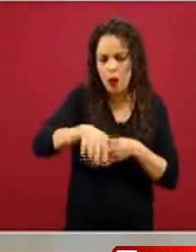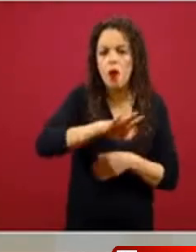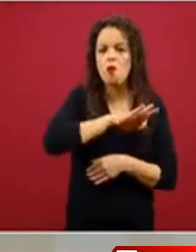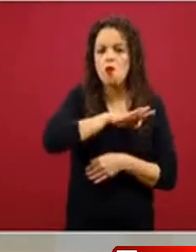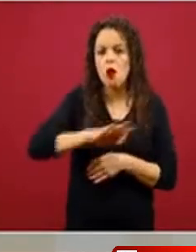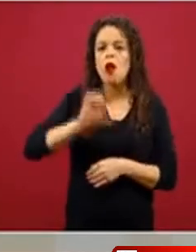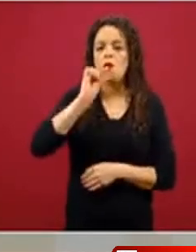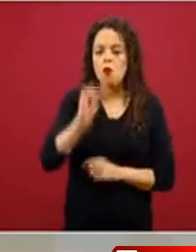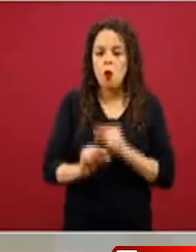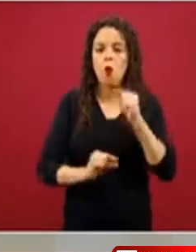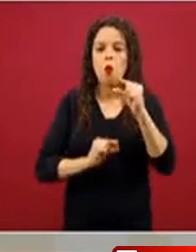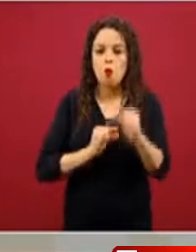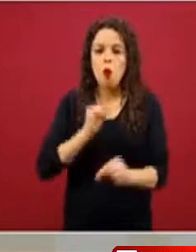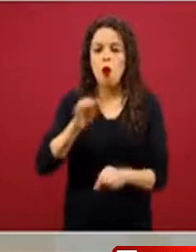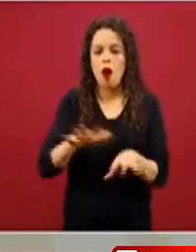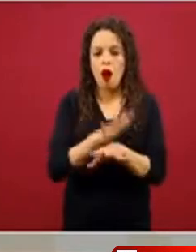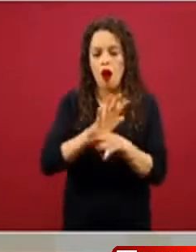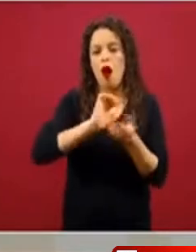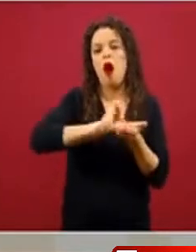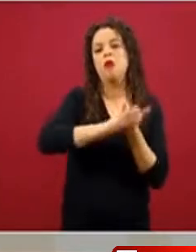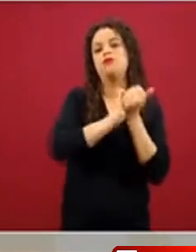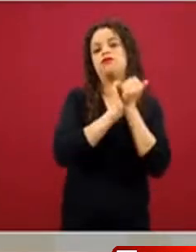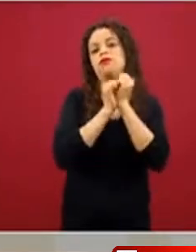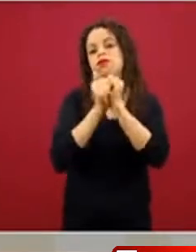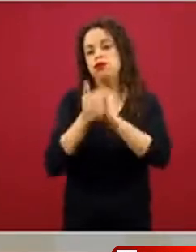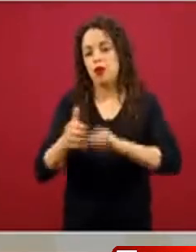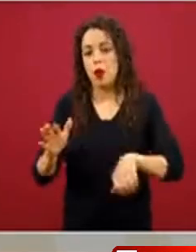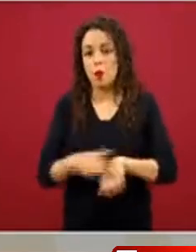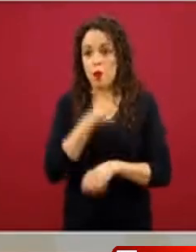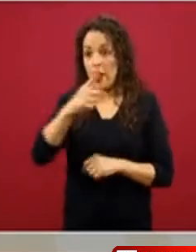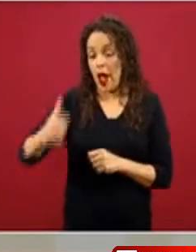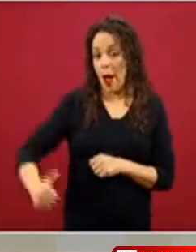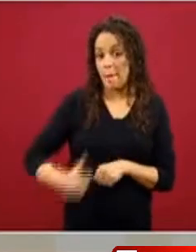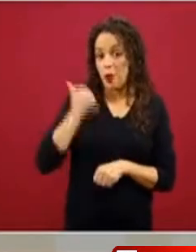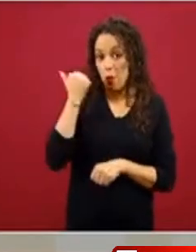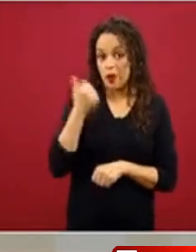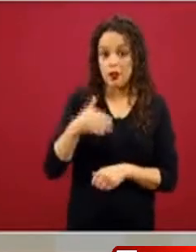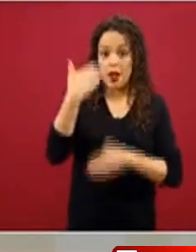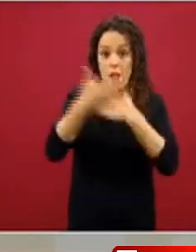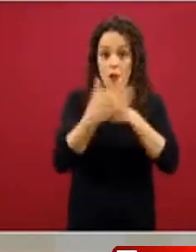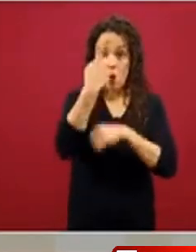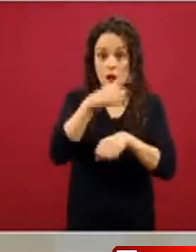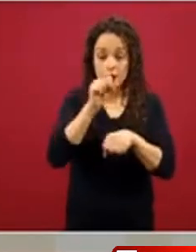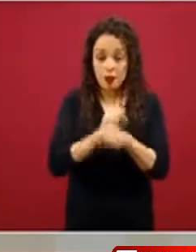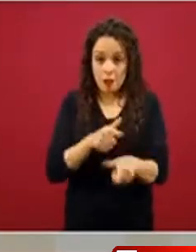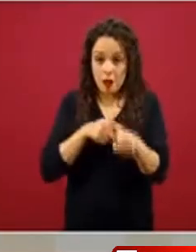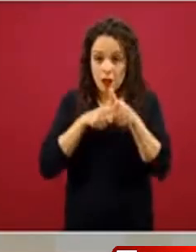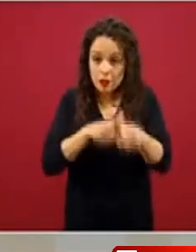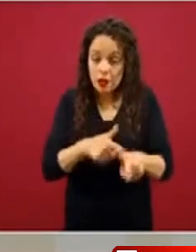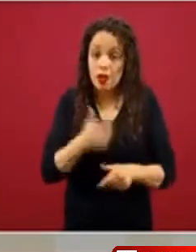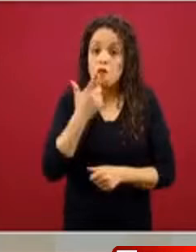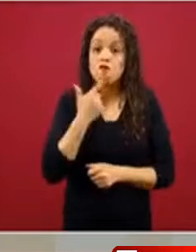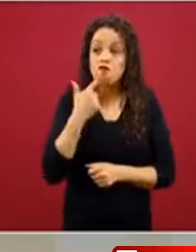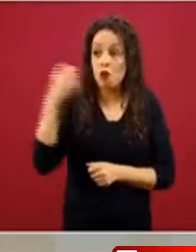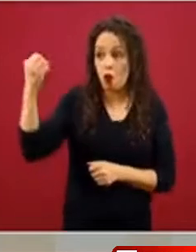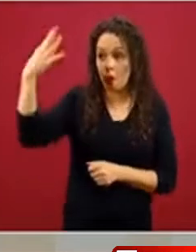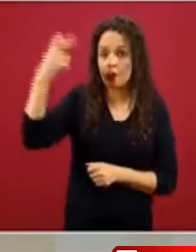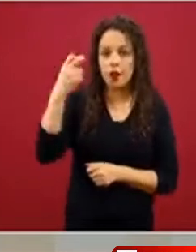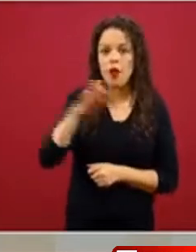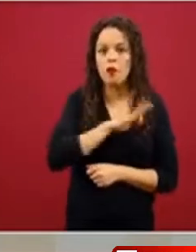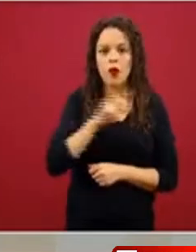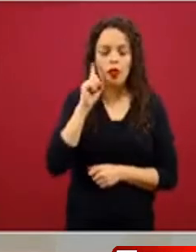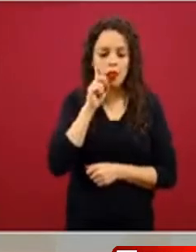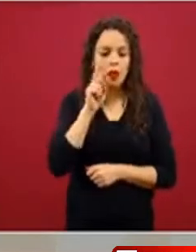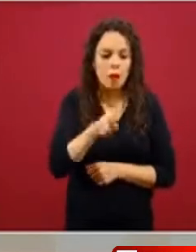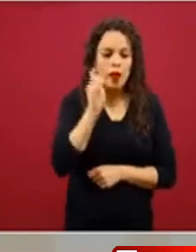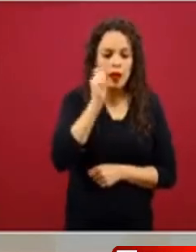ya aprovechará la próxima semana que persiste en semáforo rojo para empezar a identificar todos los